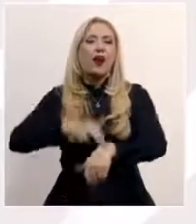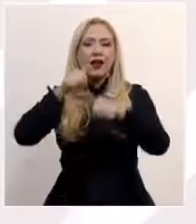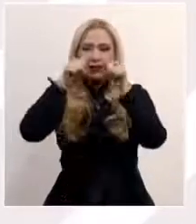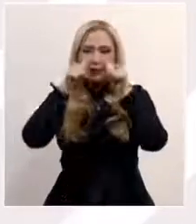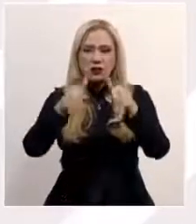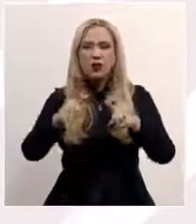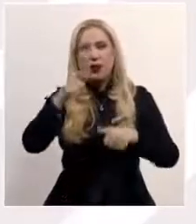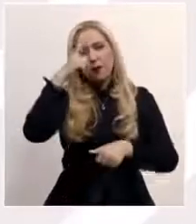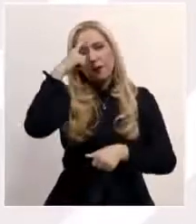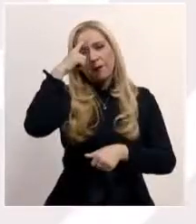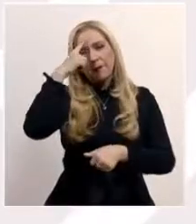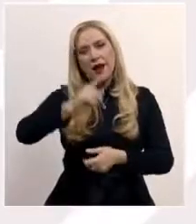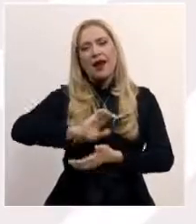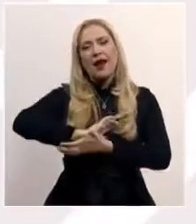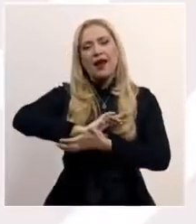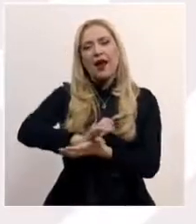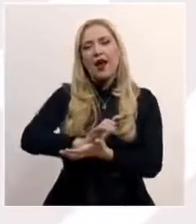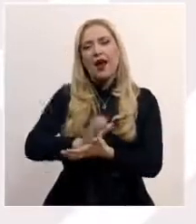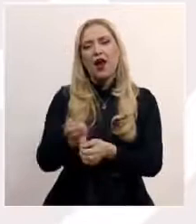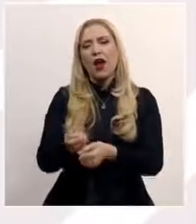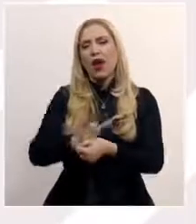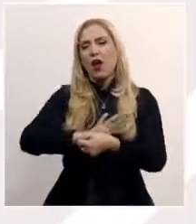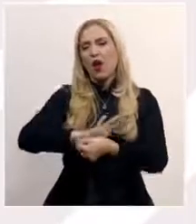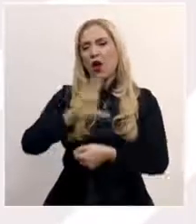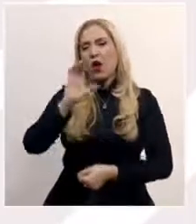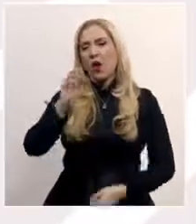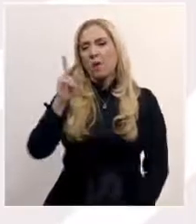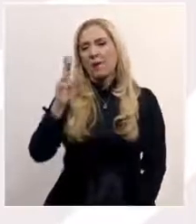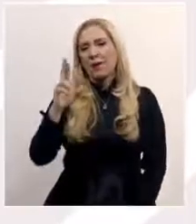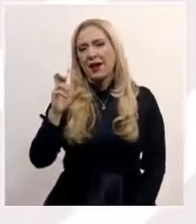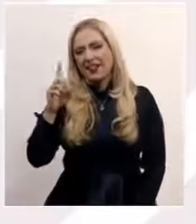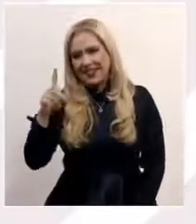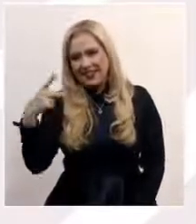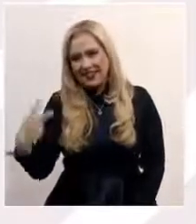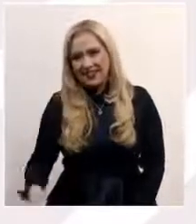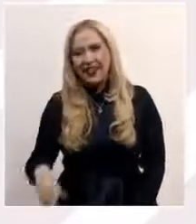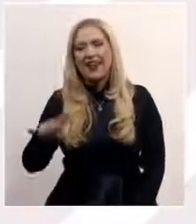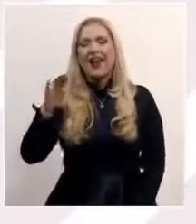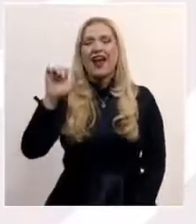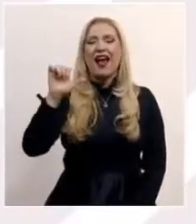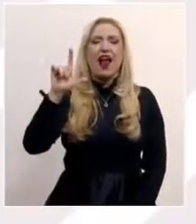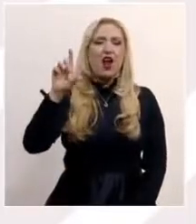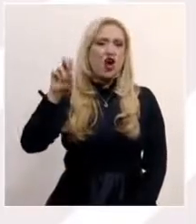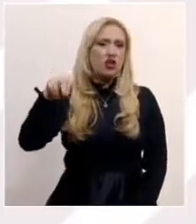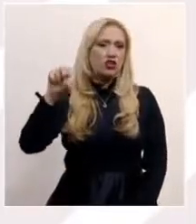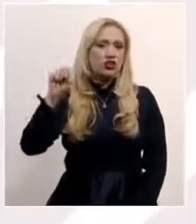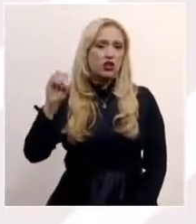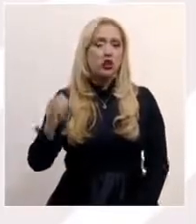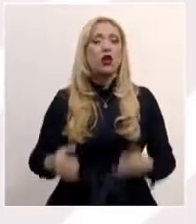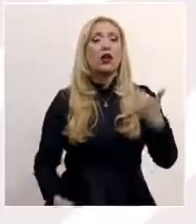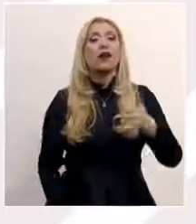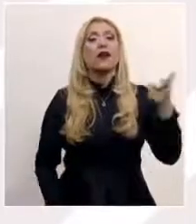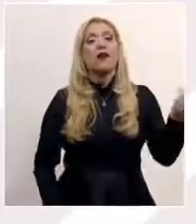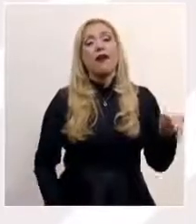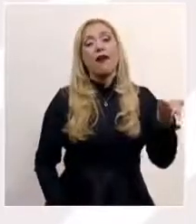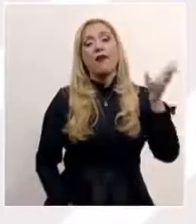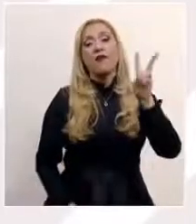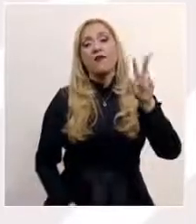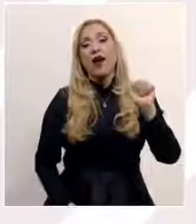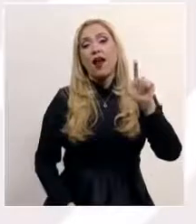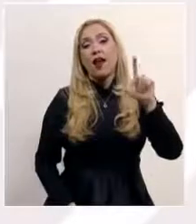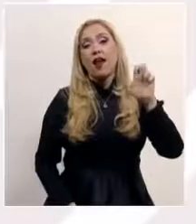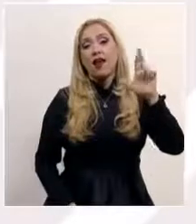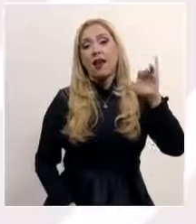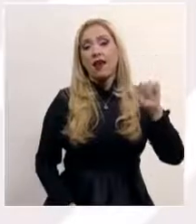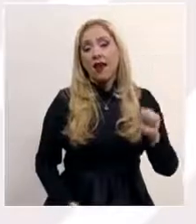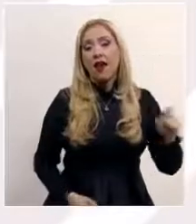para Prevenir y Eliminar la Discriminación, el COPRED, Alfonso García, y con Valeria González del Early Institute, quien ha realizado